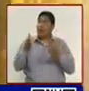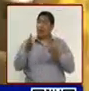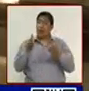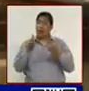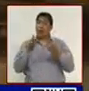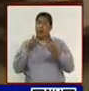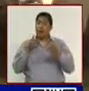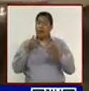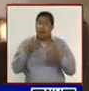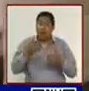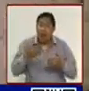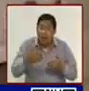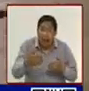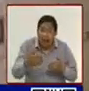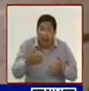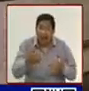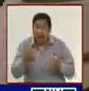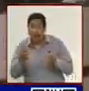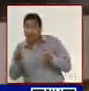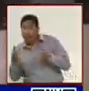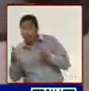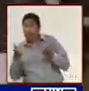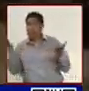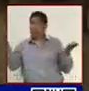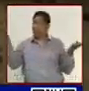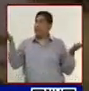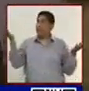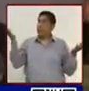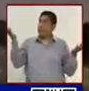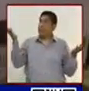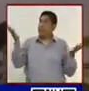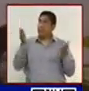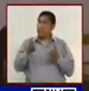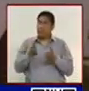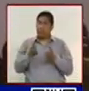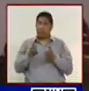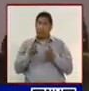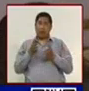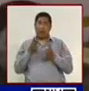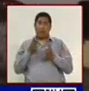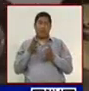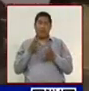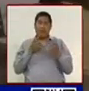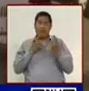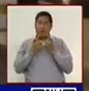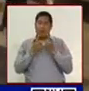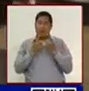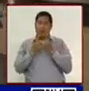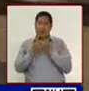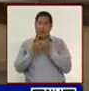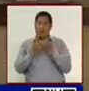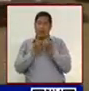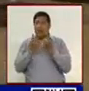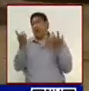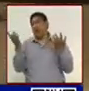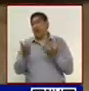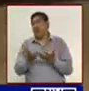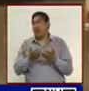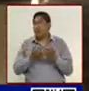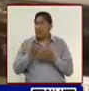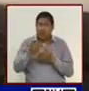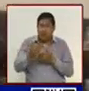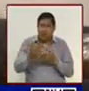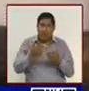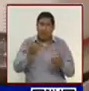ay, avanza, vuelve a avanzar. Mira esta otra de acá. Es decir, unas... Está retrocediendo. Unas contra otras. Claro, este está